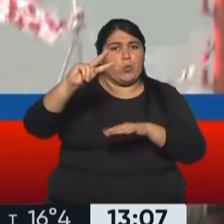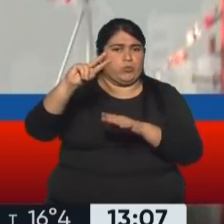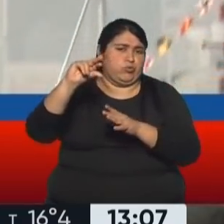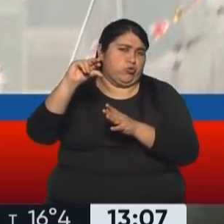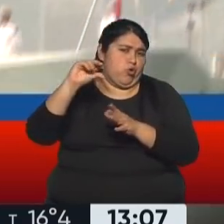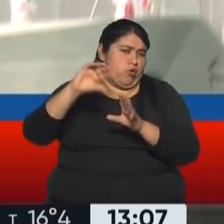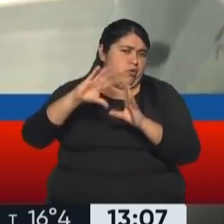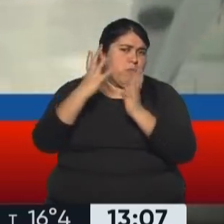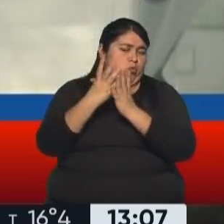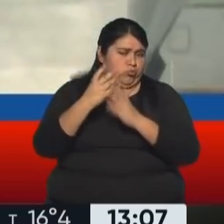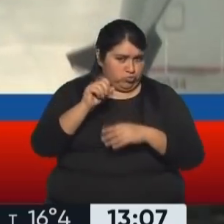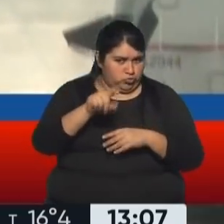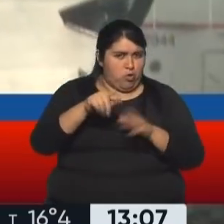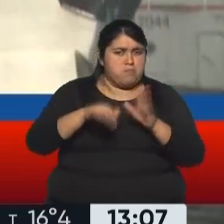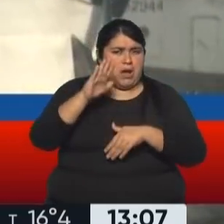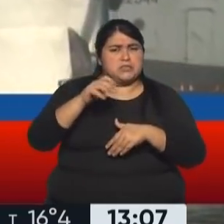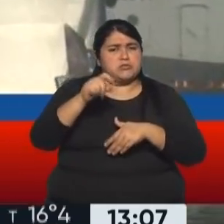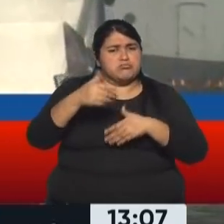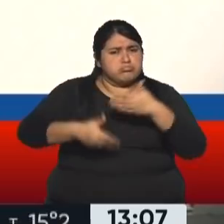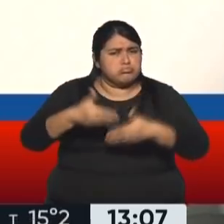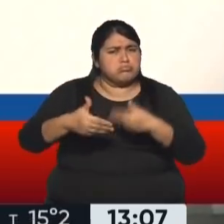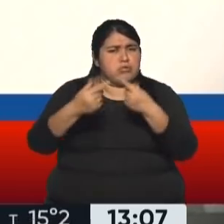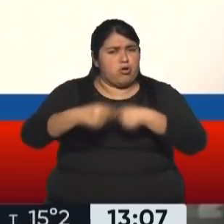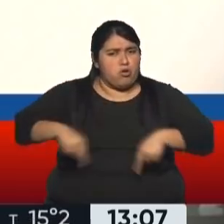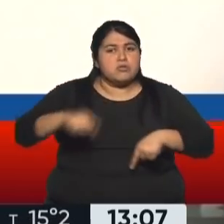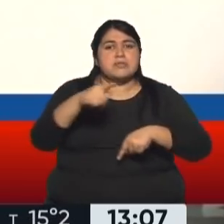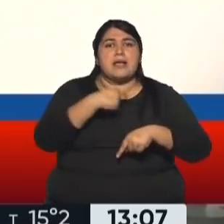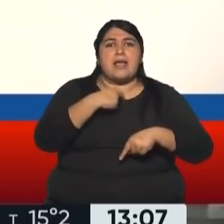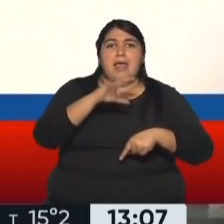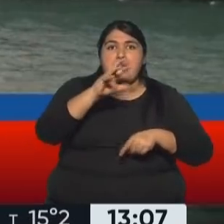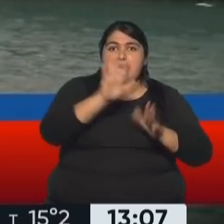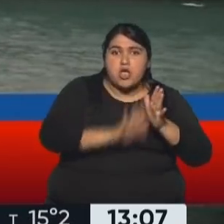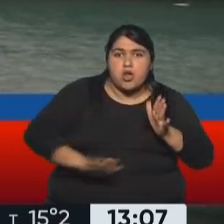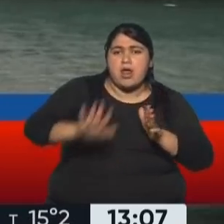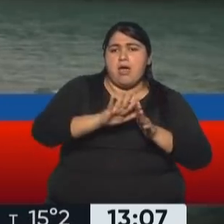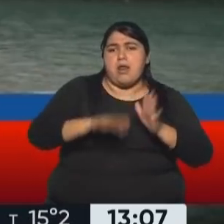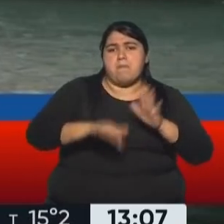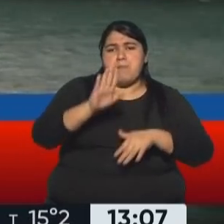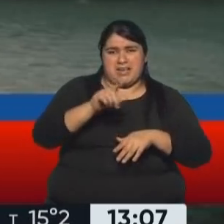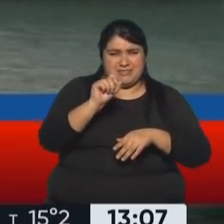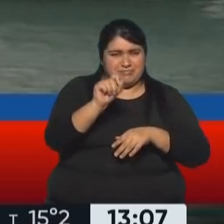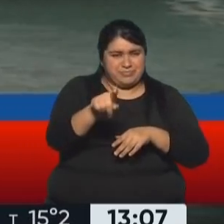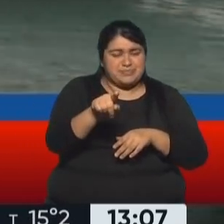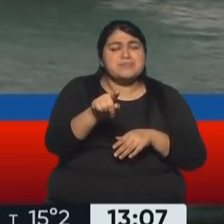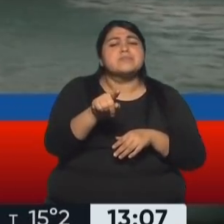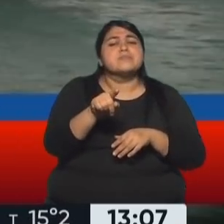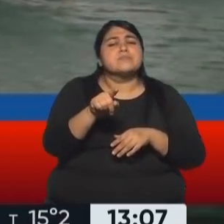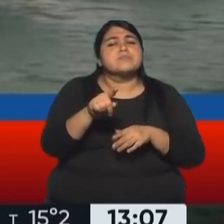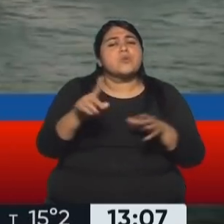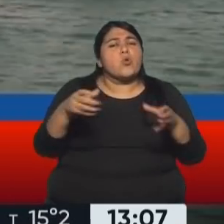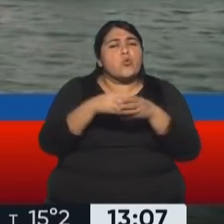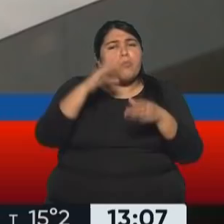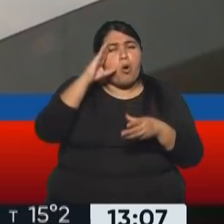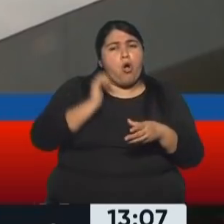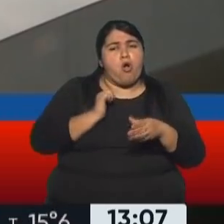Marina de Guerra china avanza a pasos veloces para pasar del rango regional a lo que se conoce como Blue Weather Navy, una fuerza naval